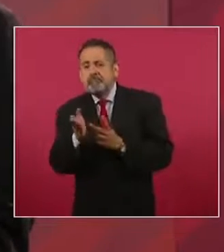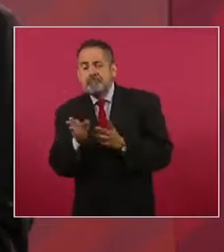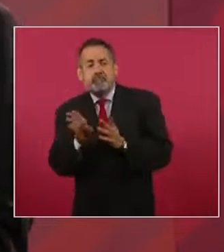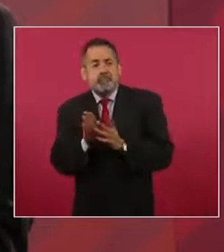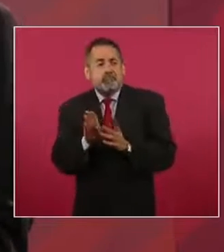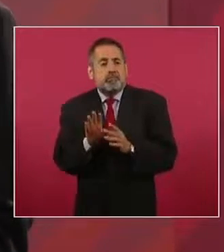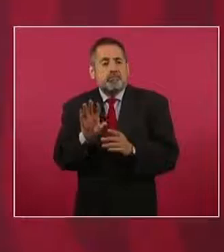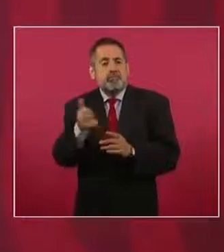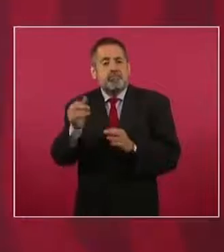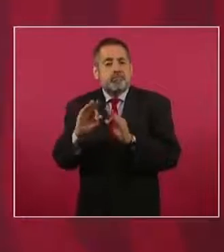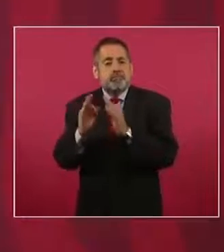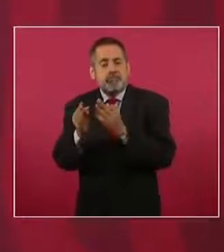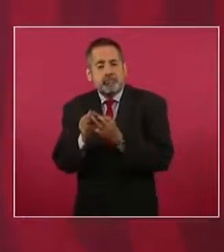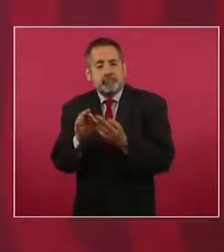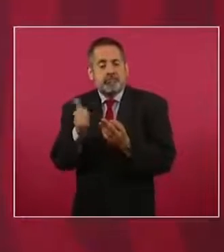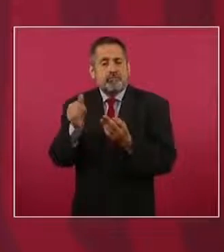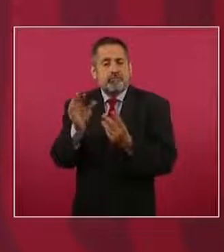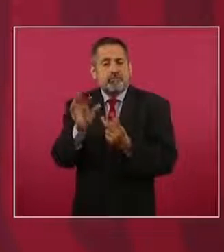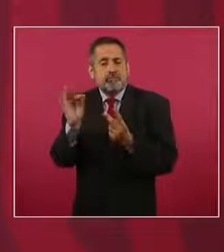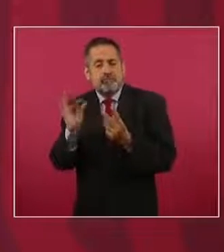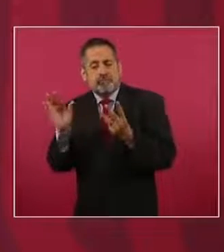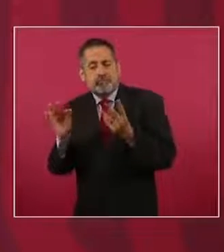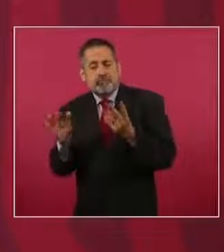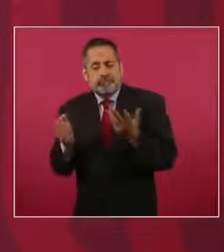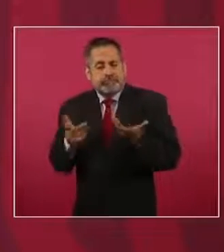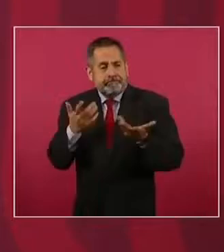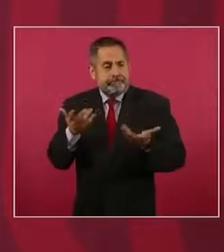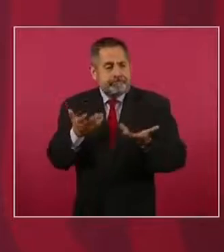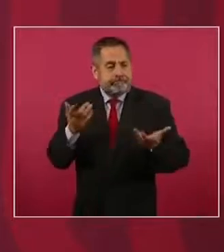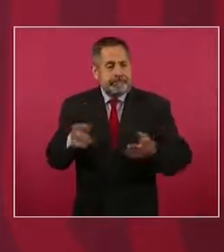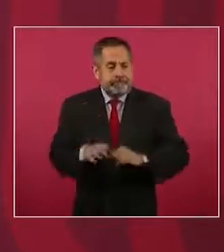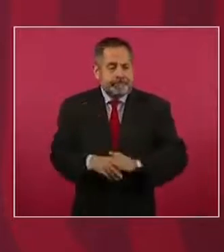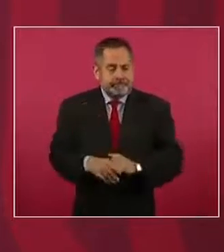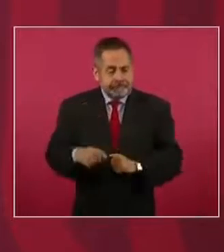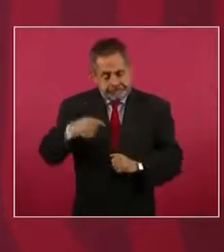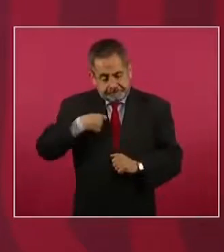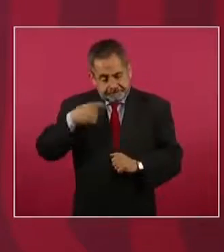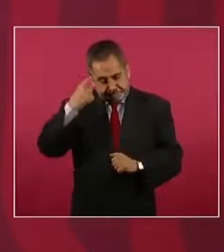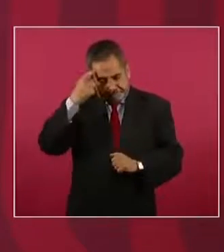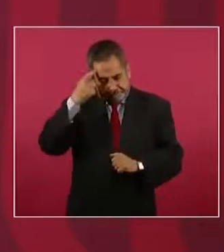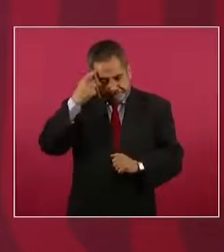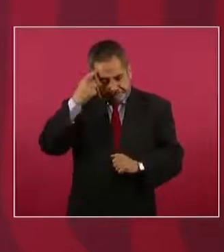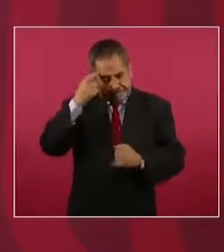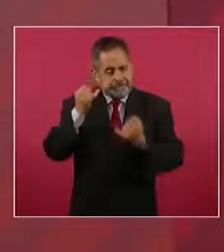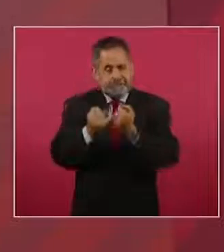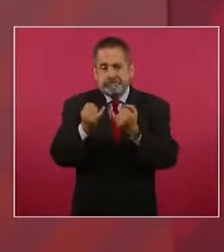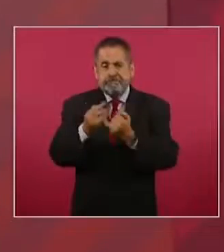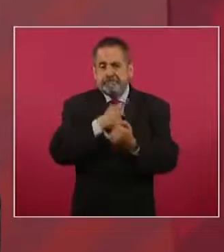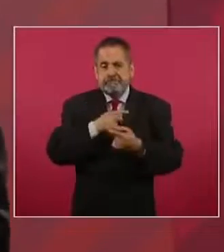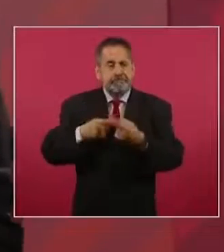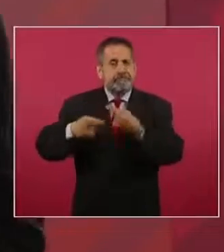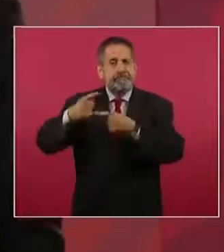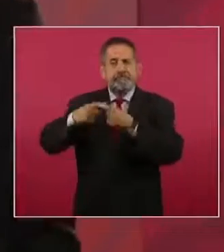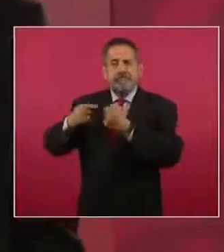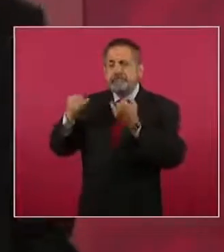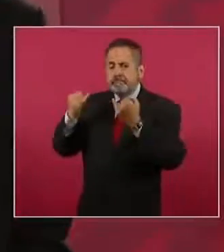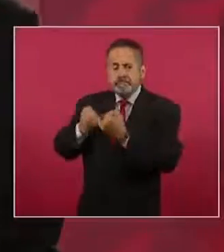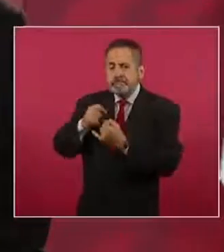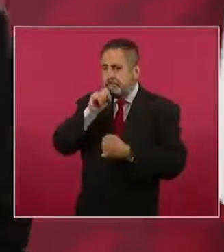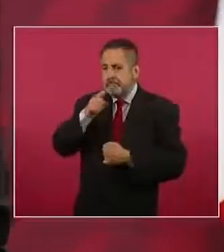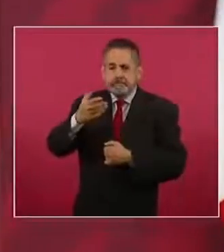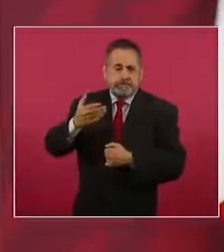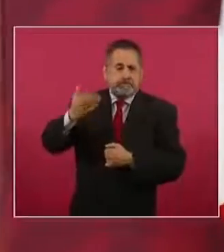y hay que regresar a la idea original